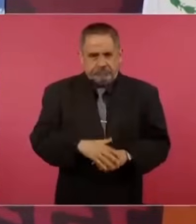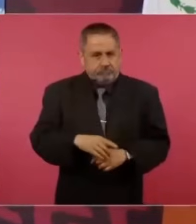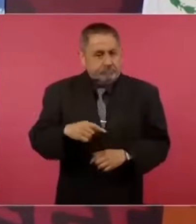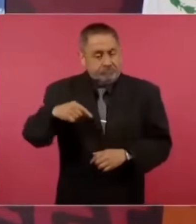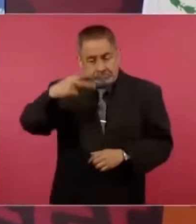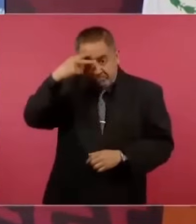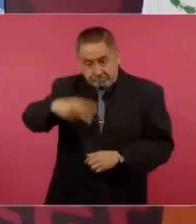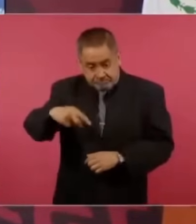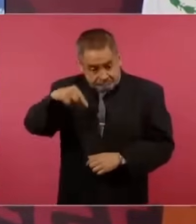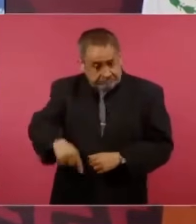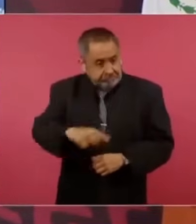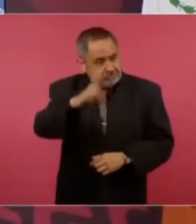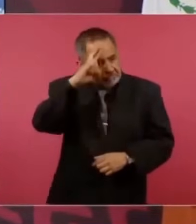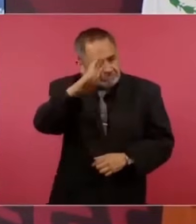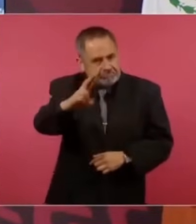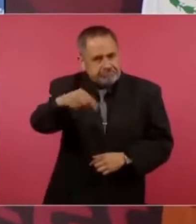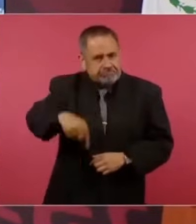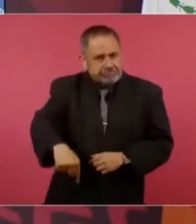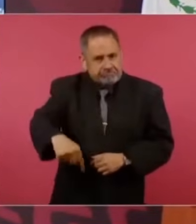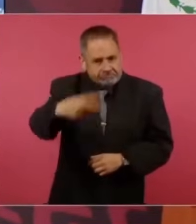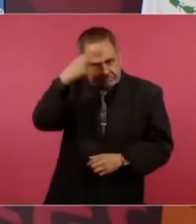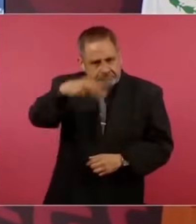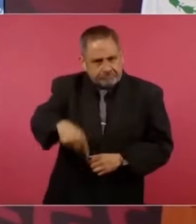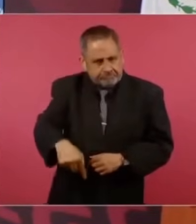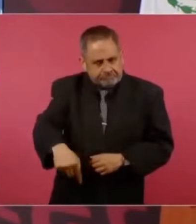le respeta.